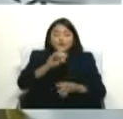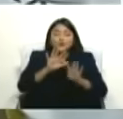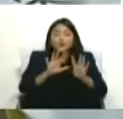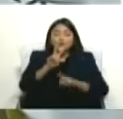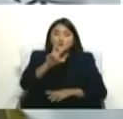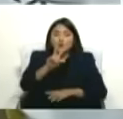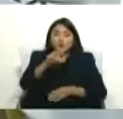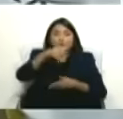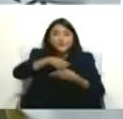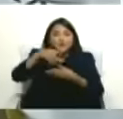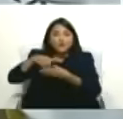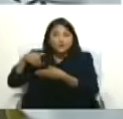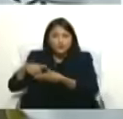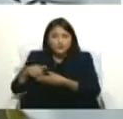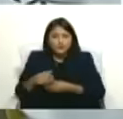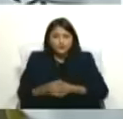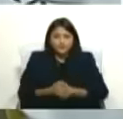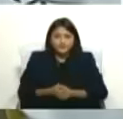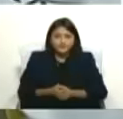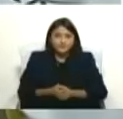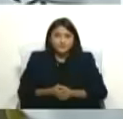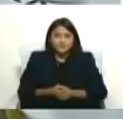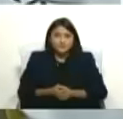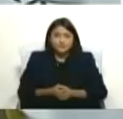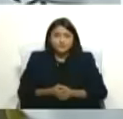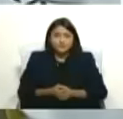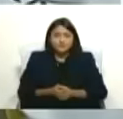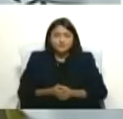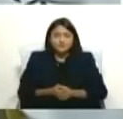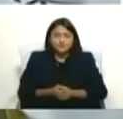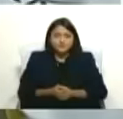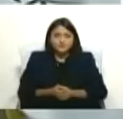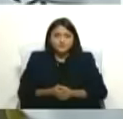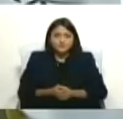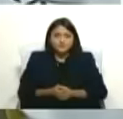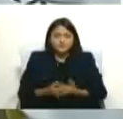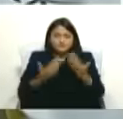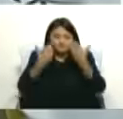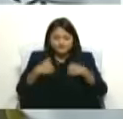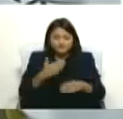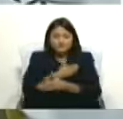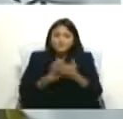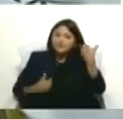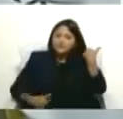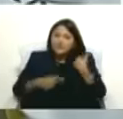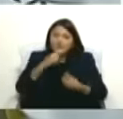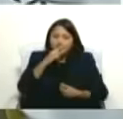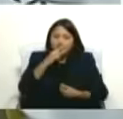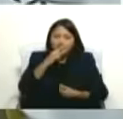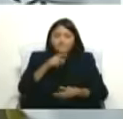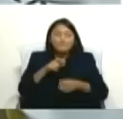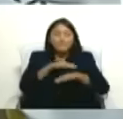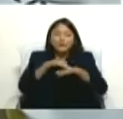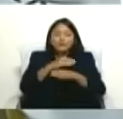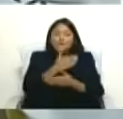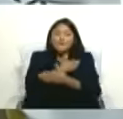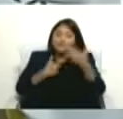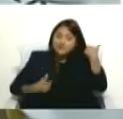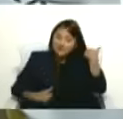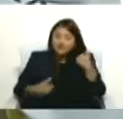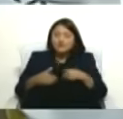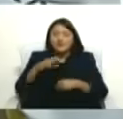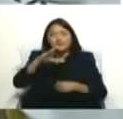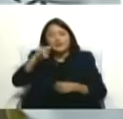10.555.092 electores y electoras. Elvis Amoroso, presidente del Consejo Nacional